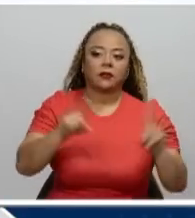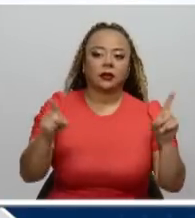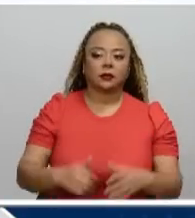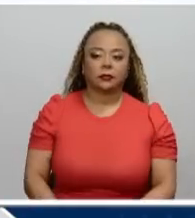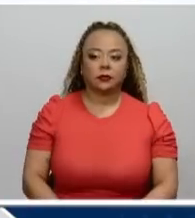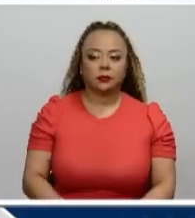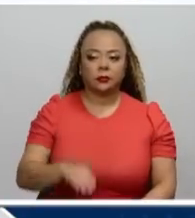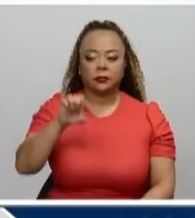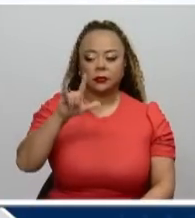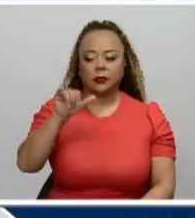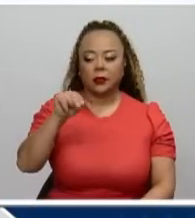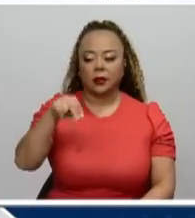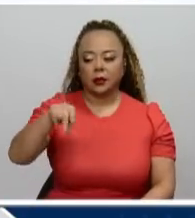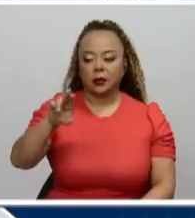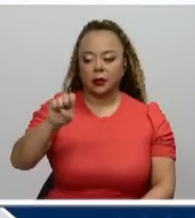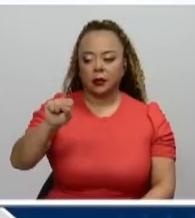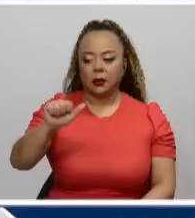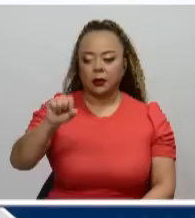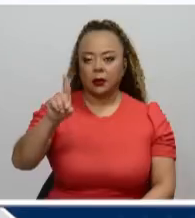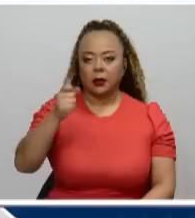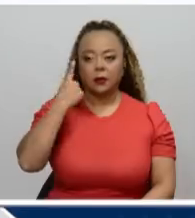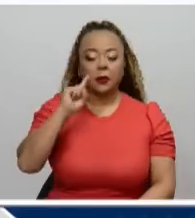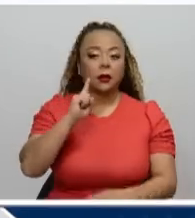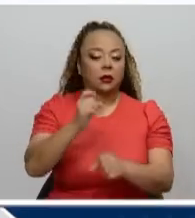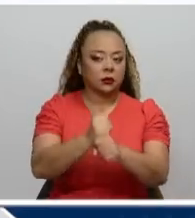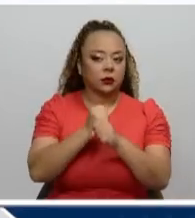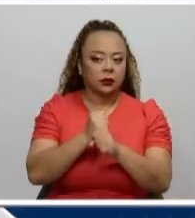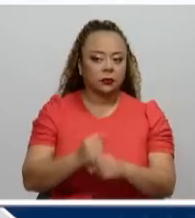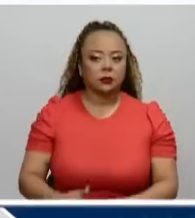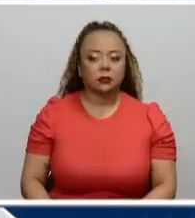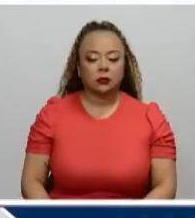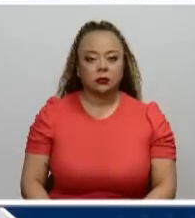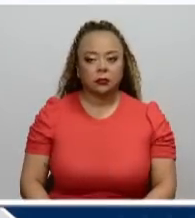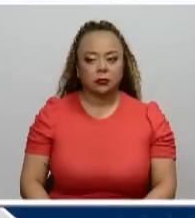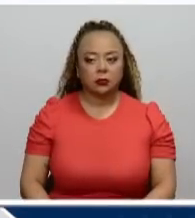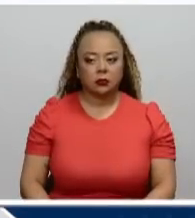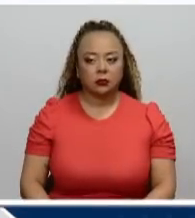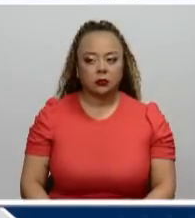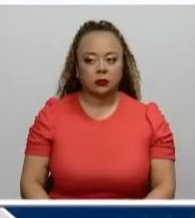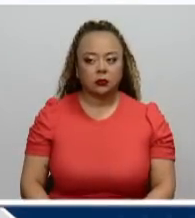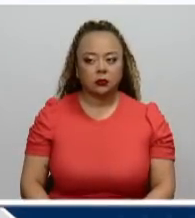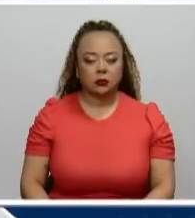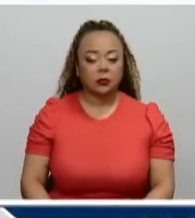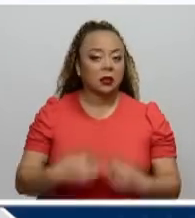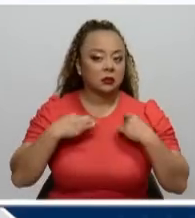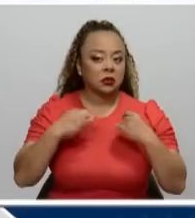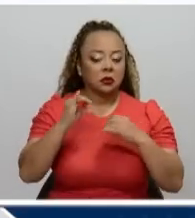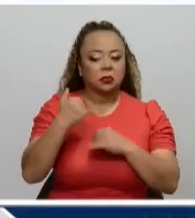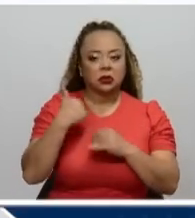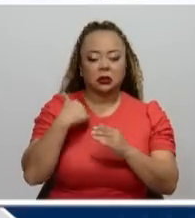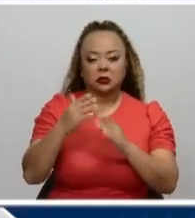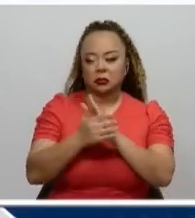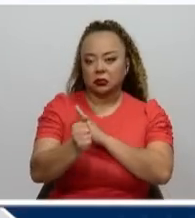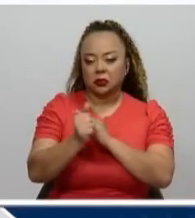Elián Quesada es ya para asegurarle la camiseta político tiene su mérito deportivo